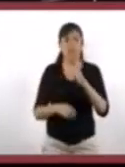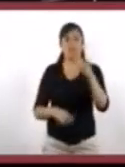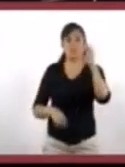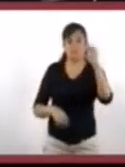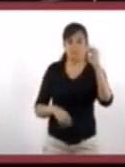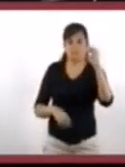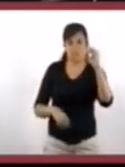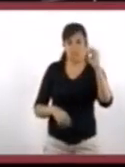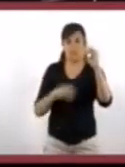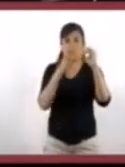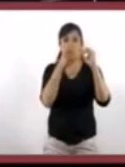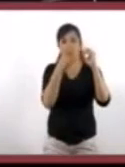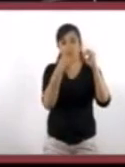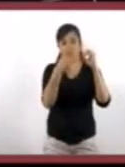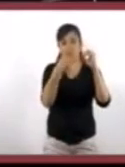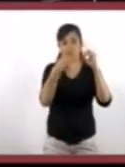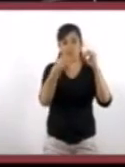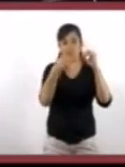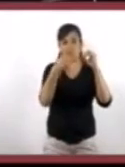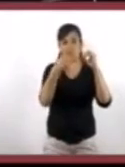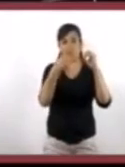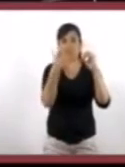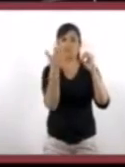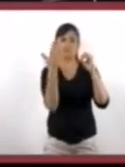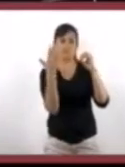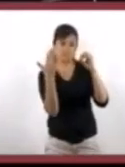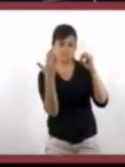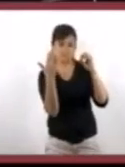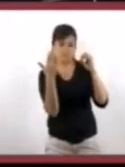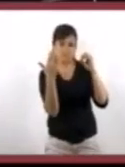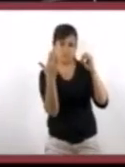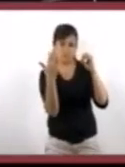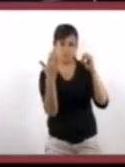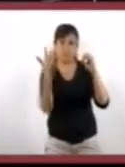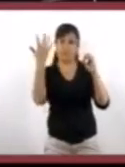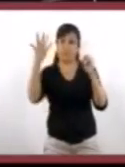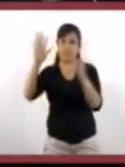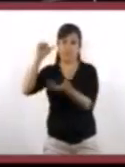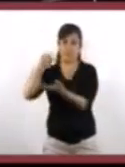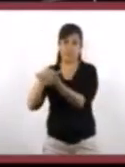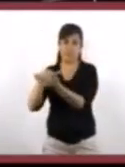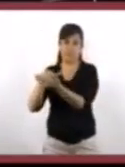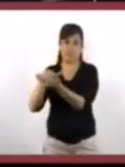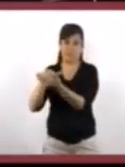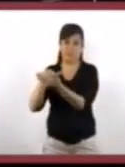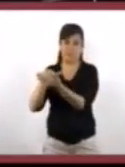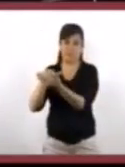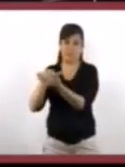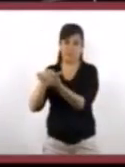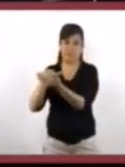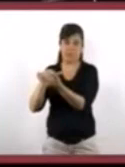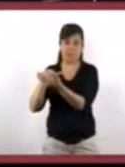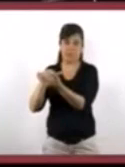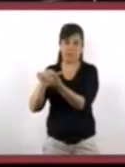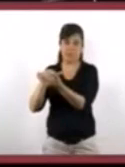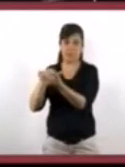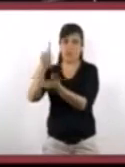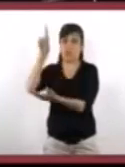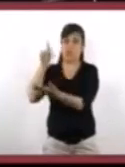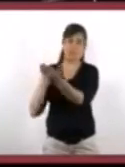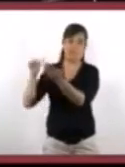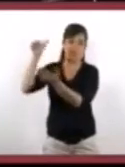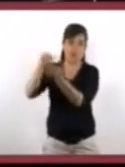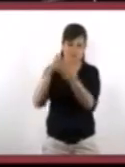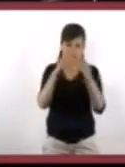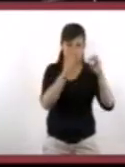con el 0, el 7, el 50, 10.000 y